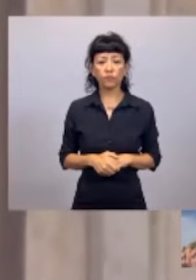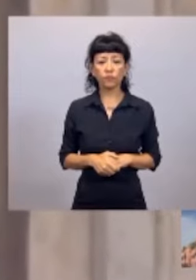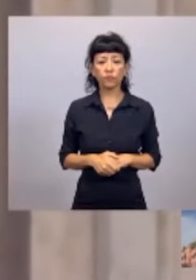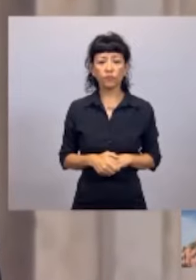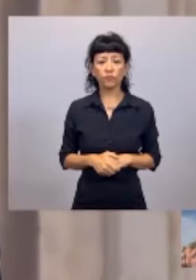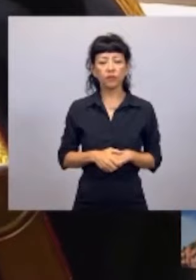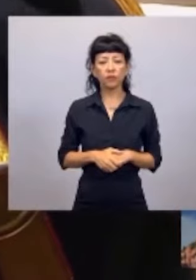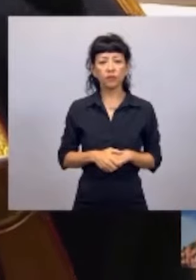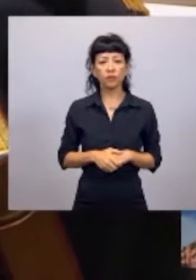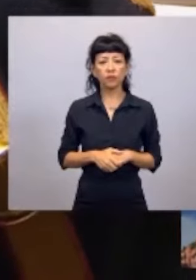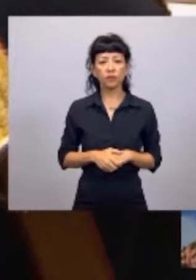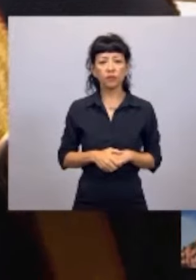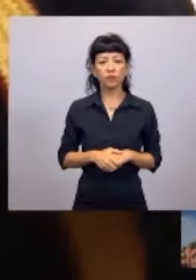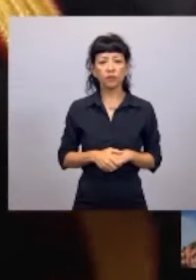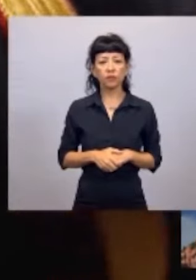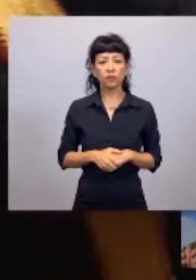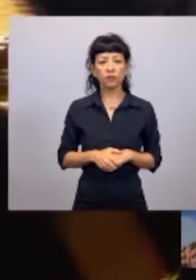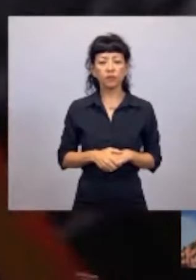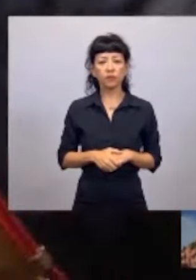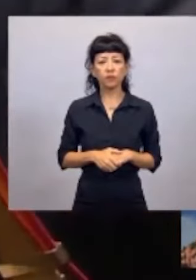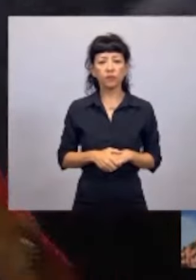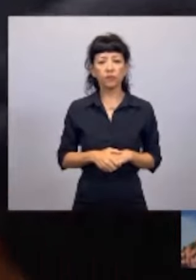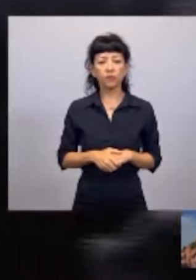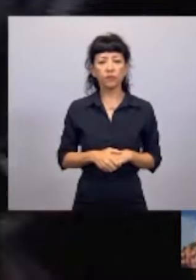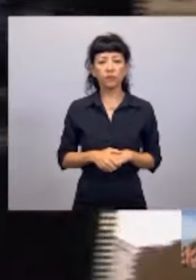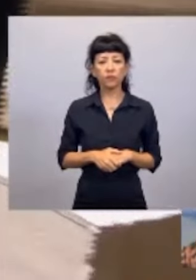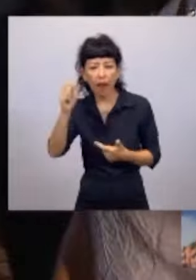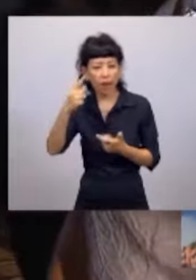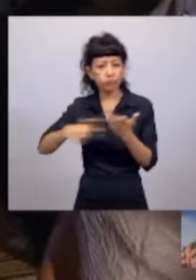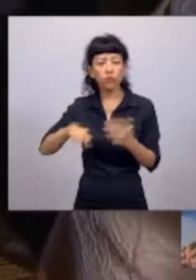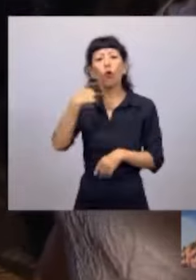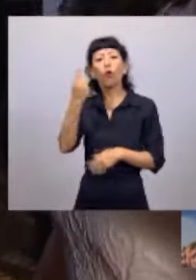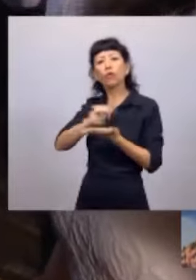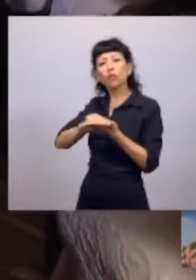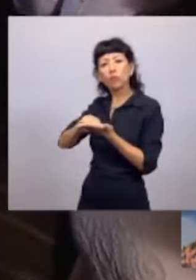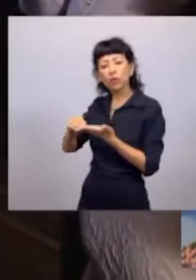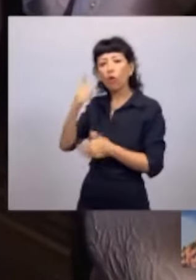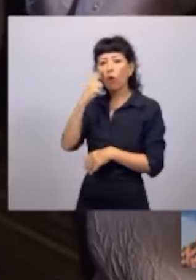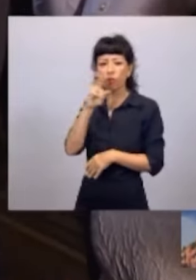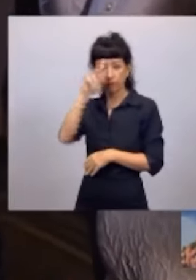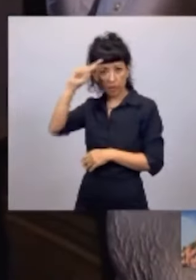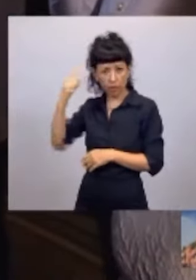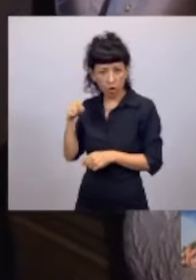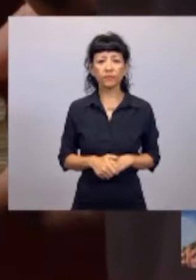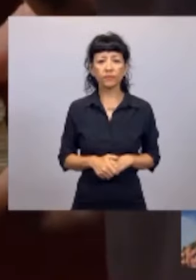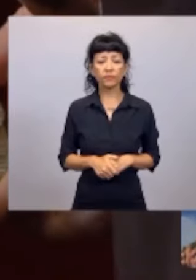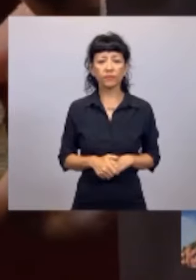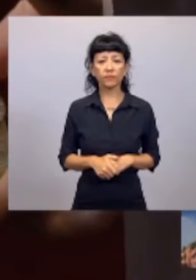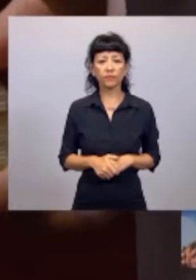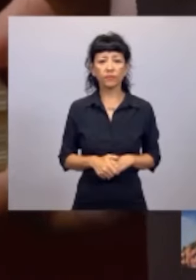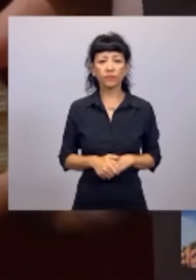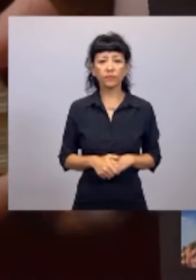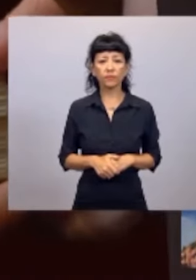el presidente argentino Javier Miley se ha dirigido a las distintas fuerzas políticas del país para pedirles que apoyen el proyecto de ley